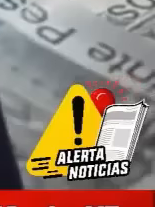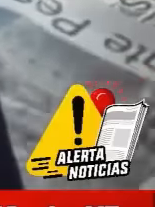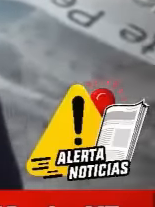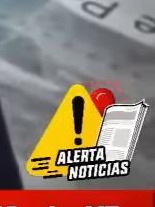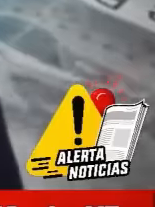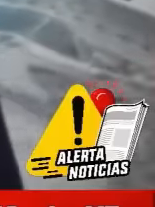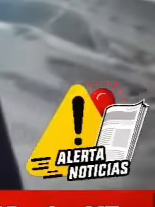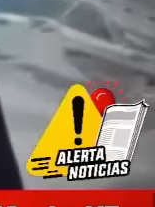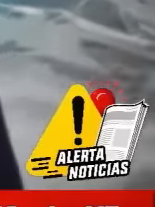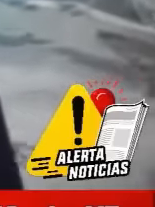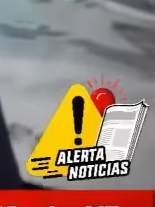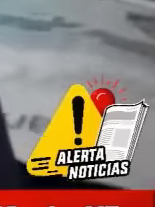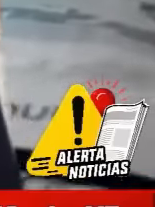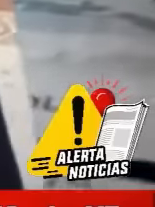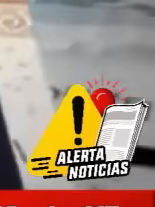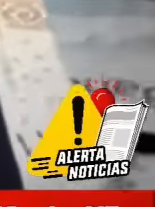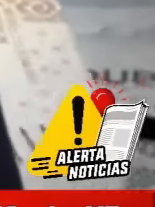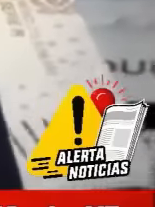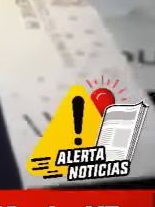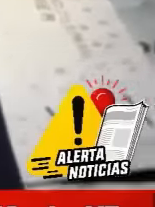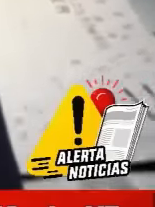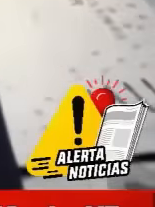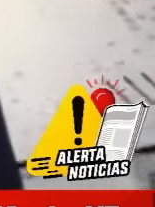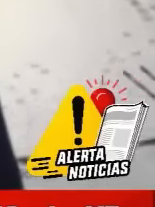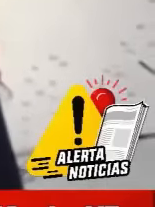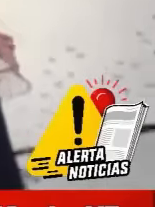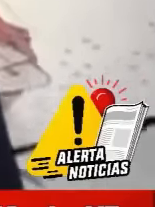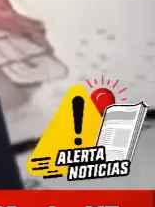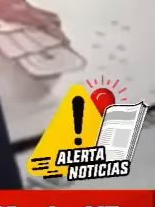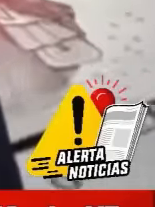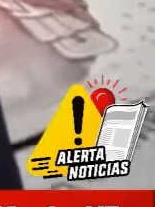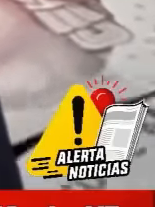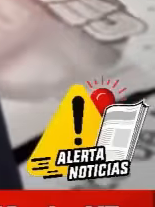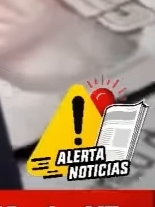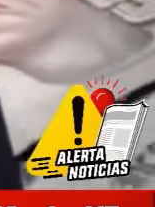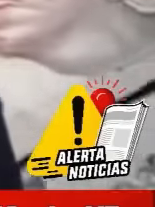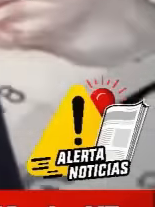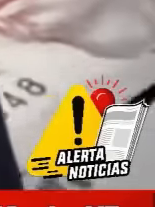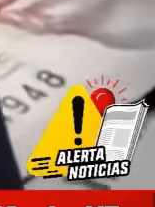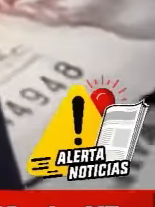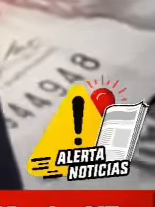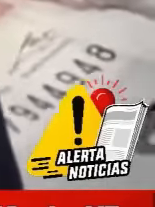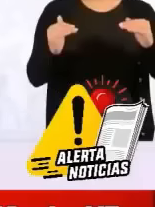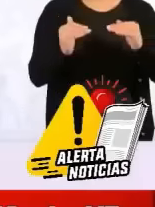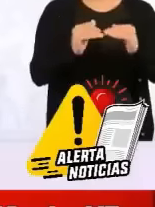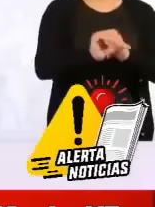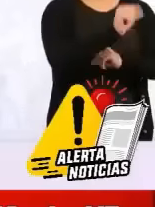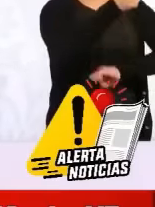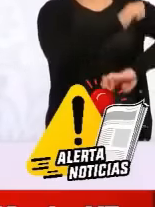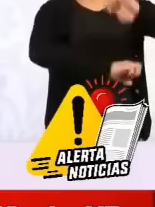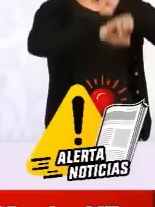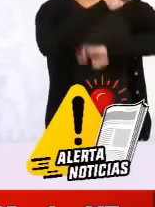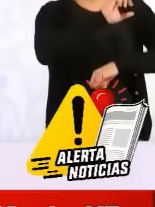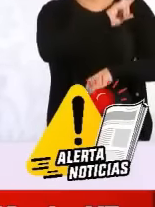su ambición que intentaron o llevaron a sacar todo lo que más pudieran. Pero no se preocupen, mexicanos, que tenemos